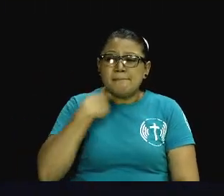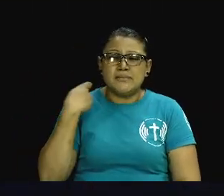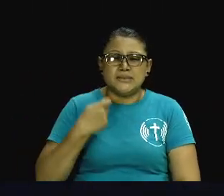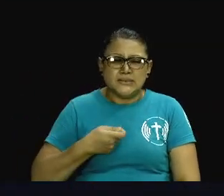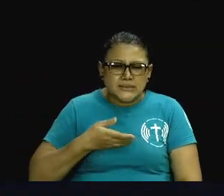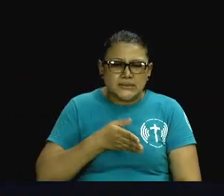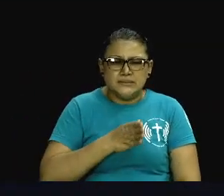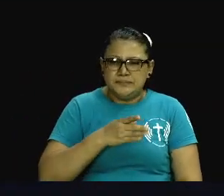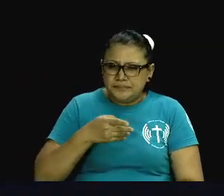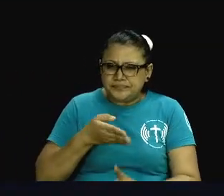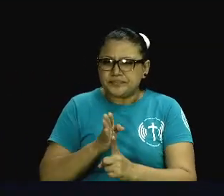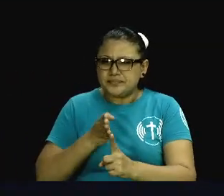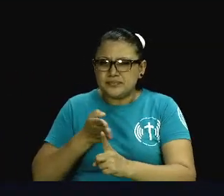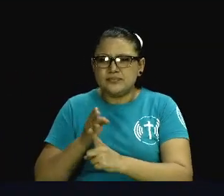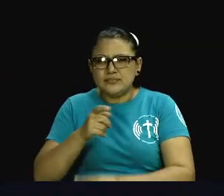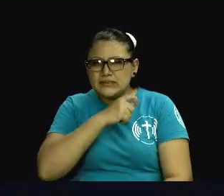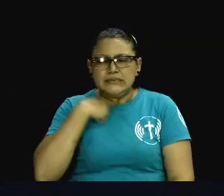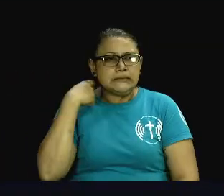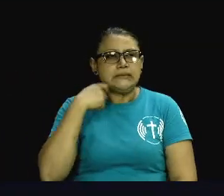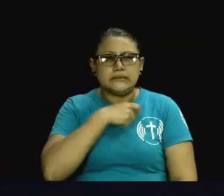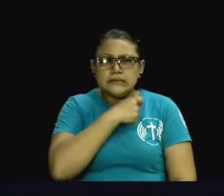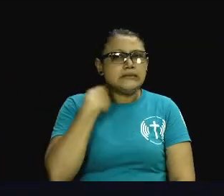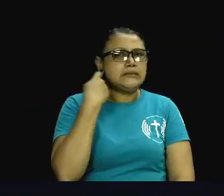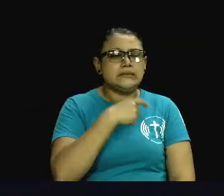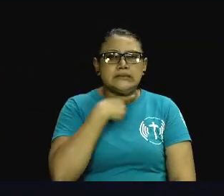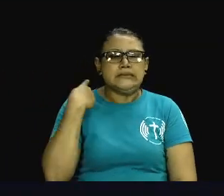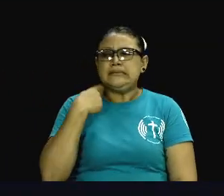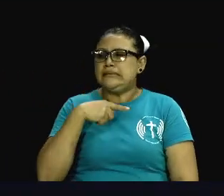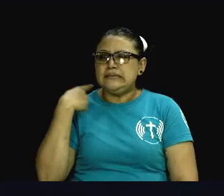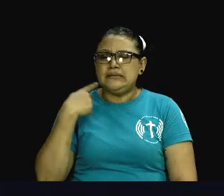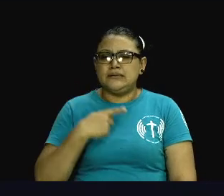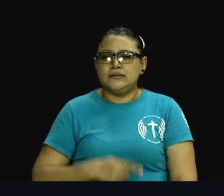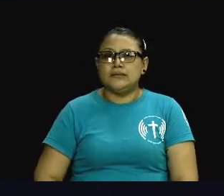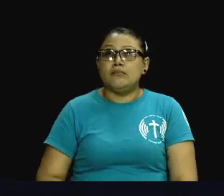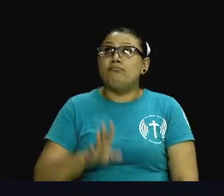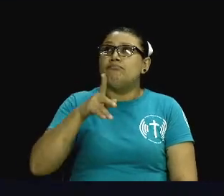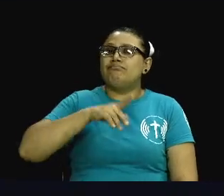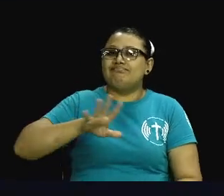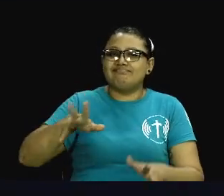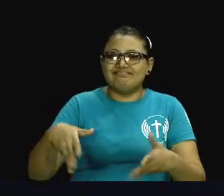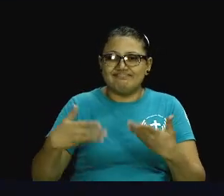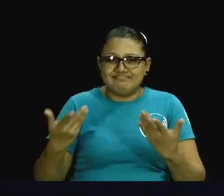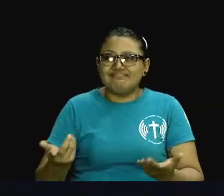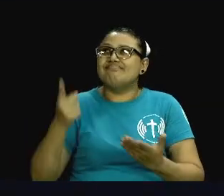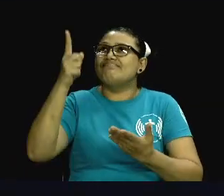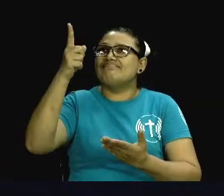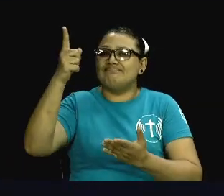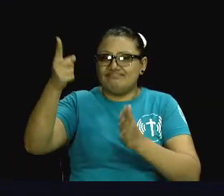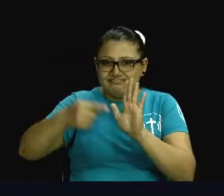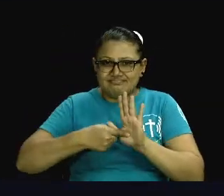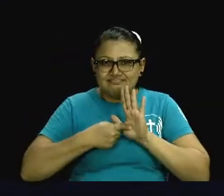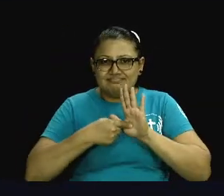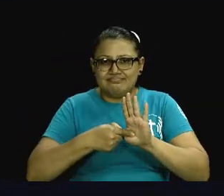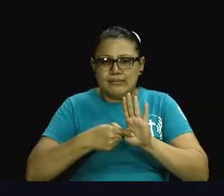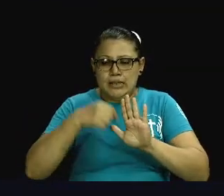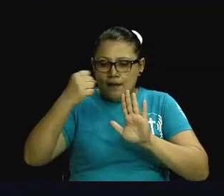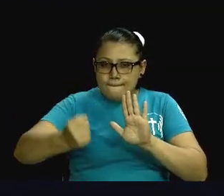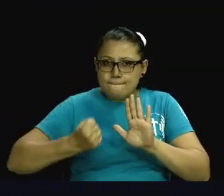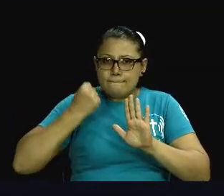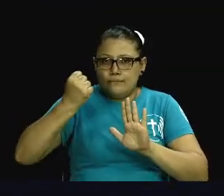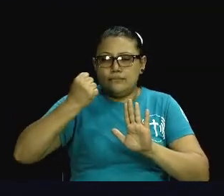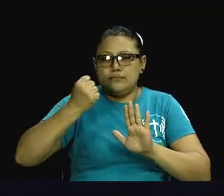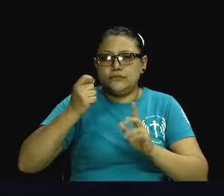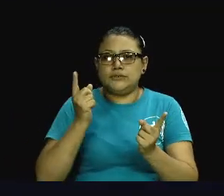las cuales cuando llegan a tus manos dios las va a manifestar en poder y te va a dar esa